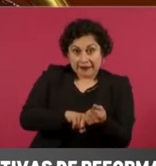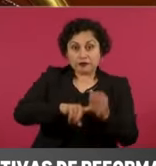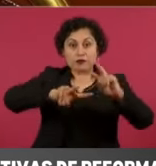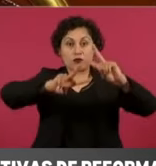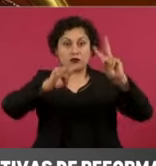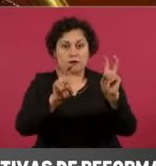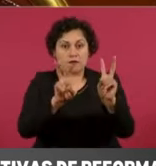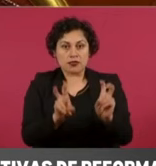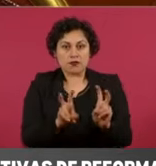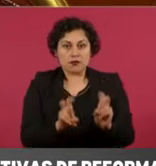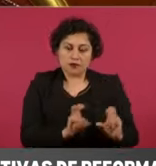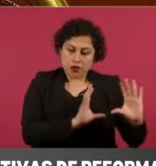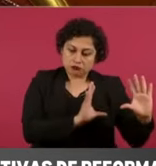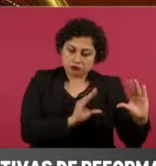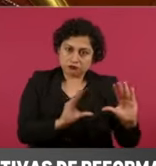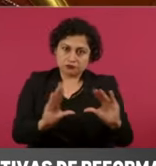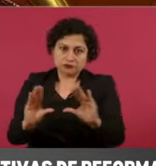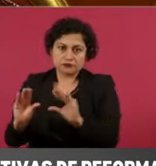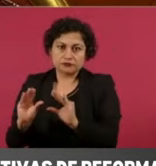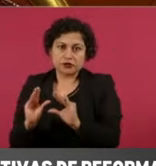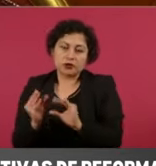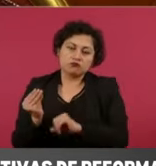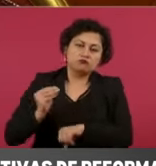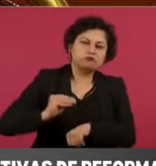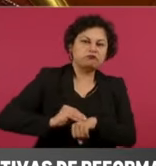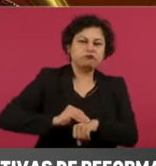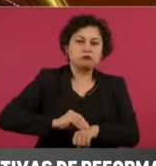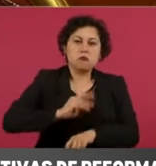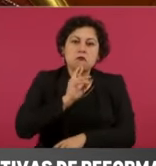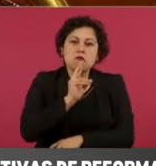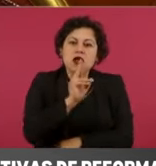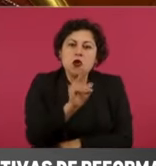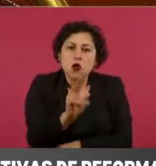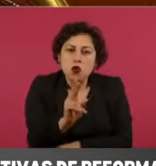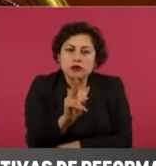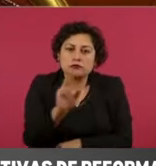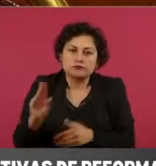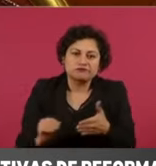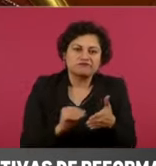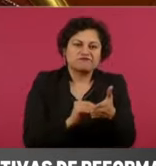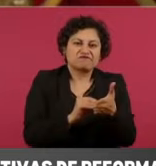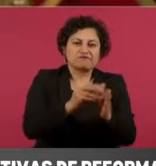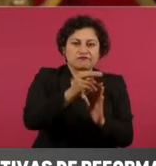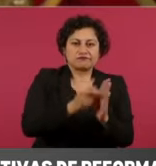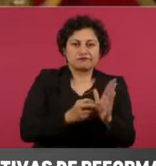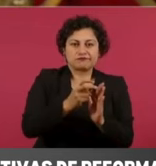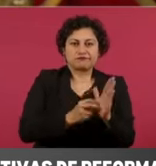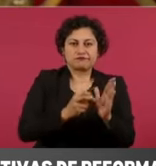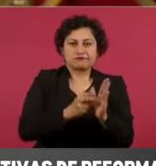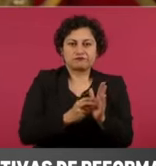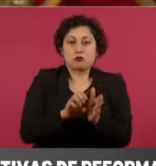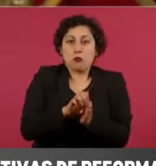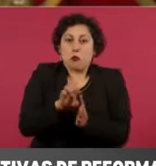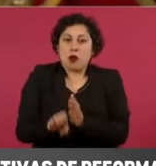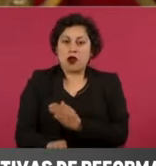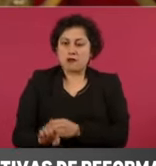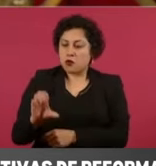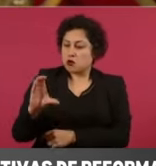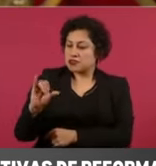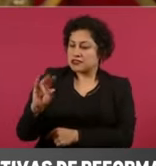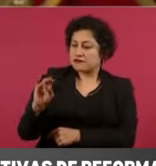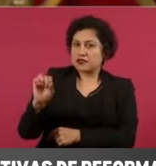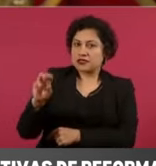texto para devolverles el civismo, la ética,